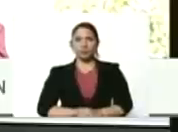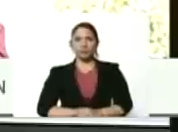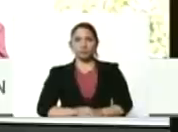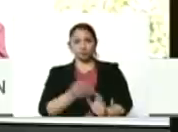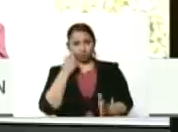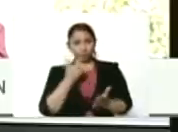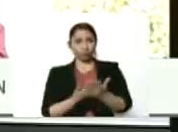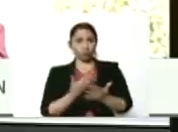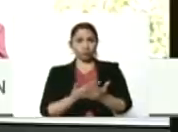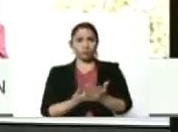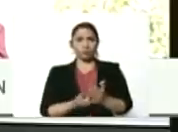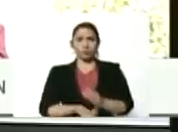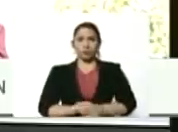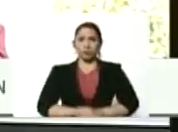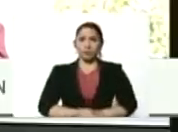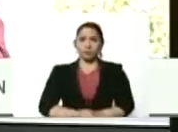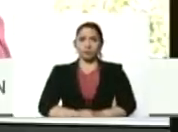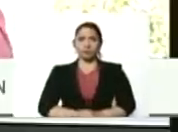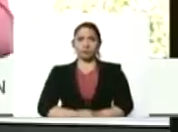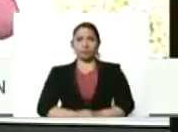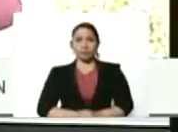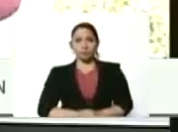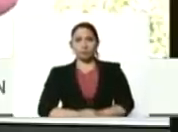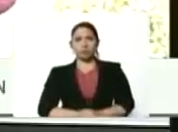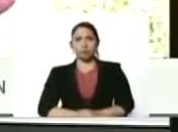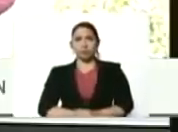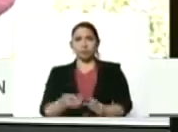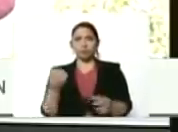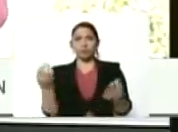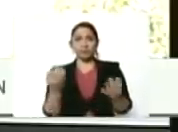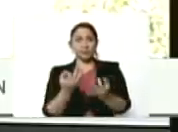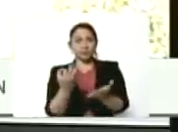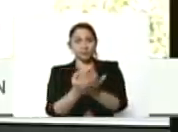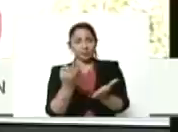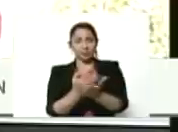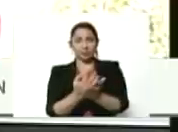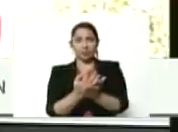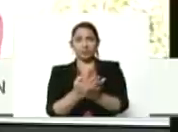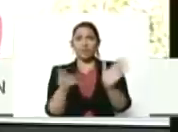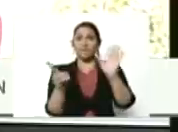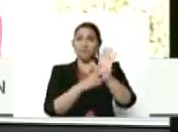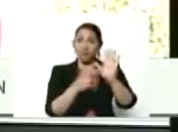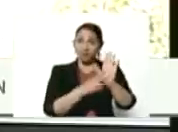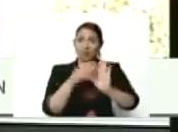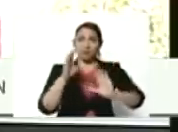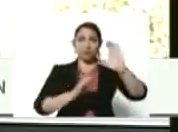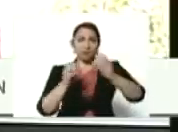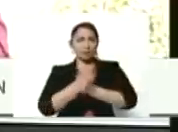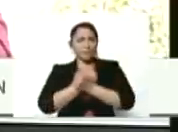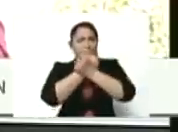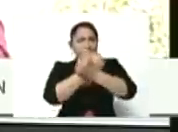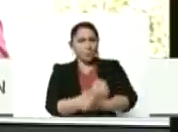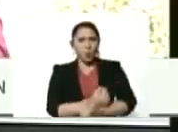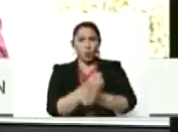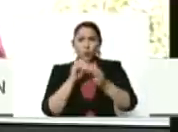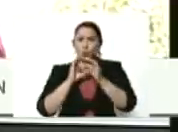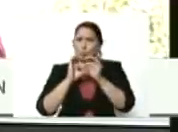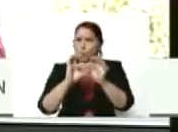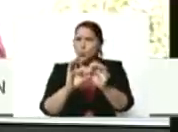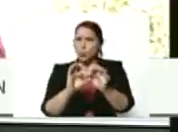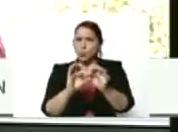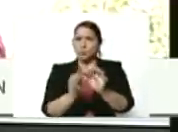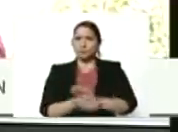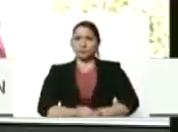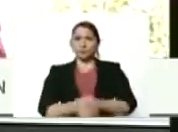comprobada. Con amor, siempre la verdad, la ciencia y el amor. El amor y la ciencia, no se despegue de su